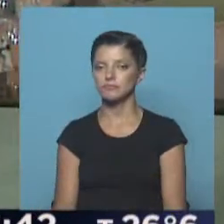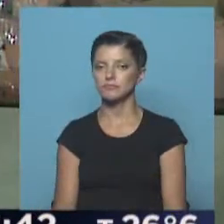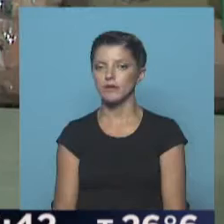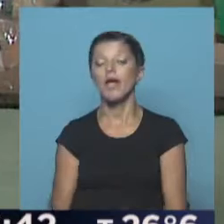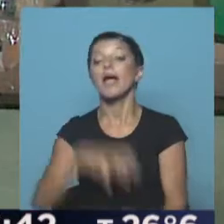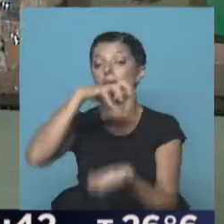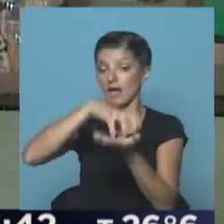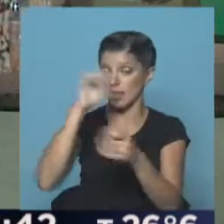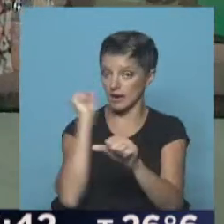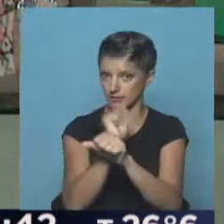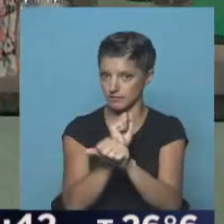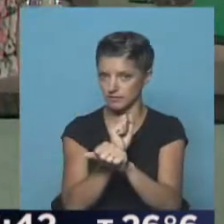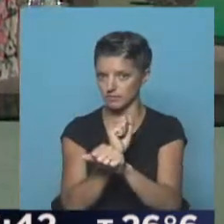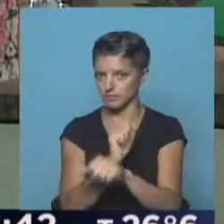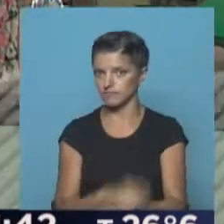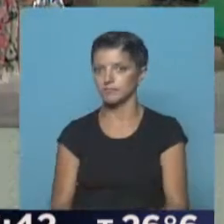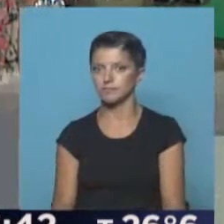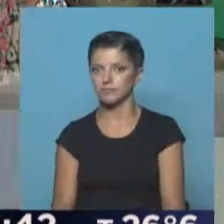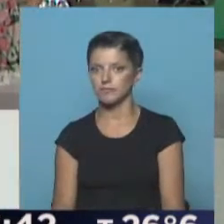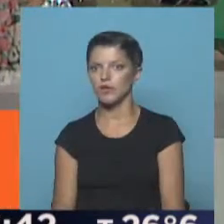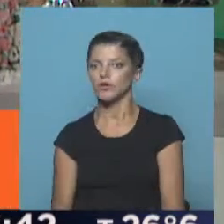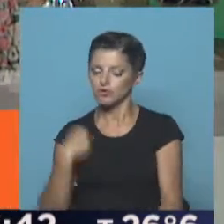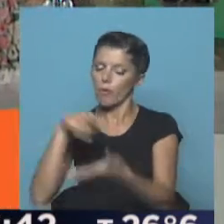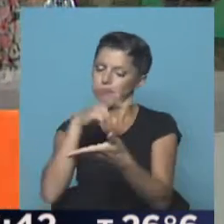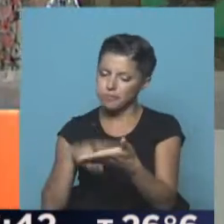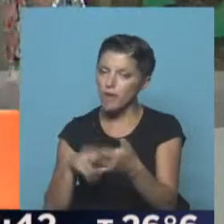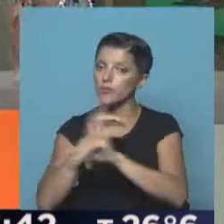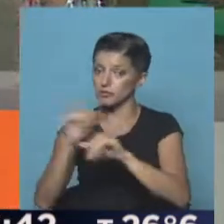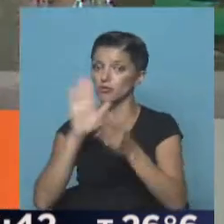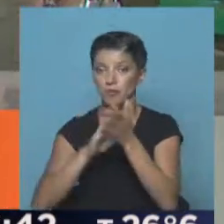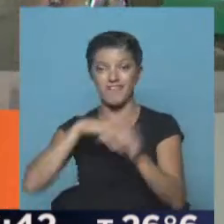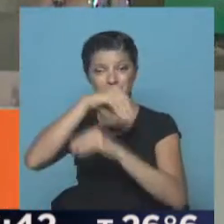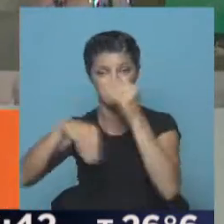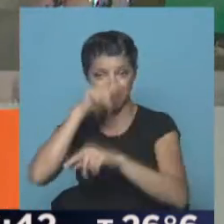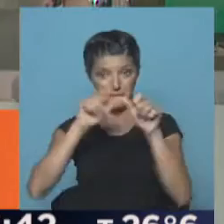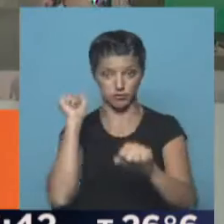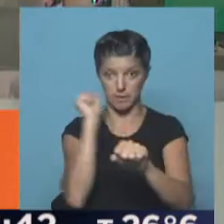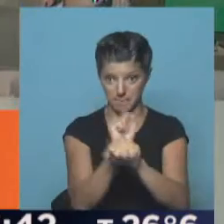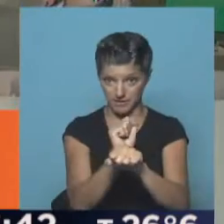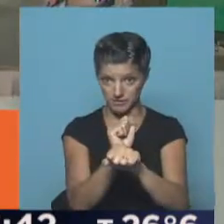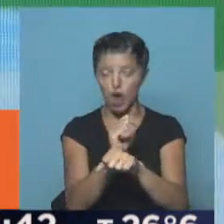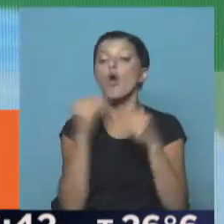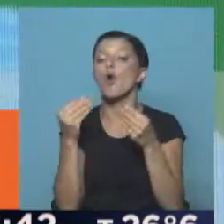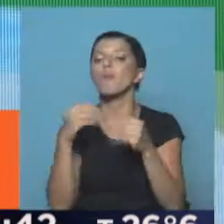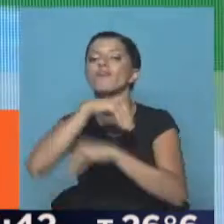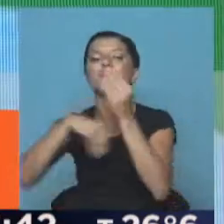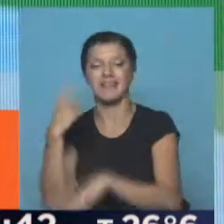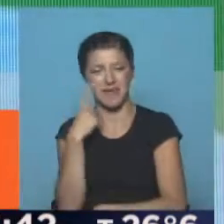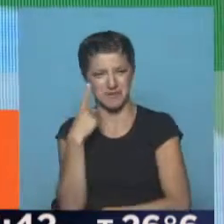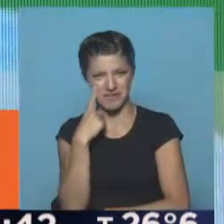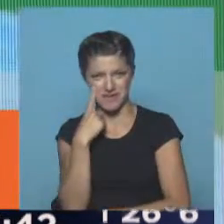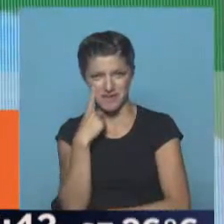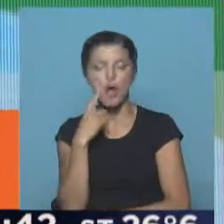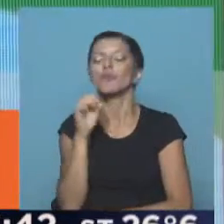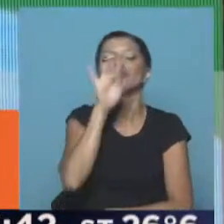cárceles. Estaba leyendo unos materiales que tienen que ver con las familias de los detenidos, la situación en la que viven, porque no es solo lo mal